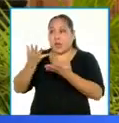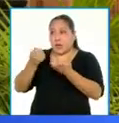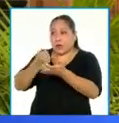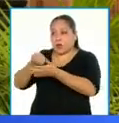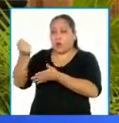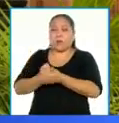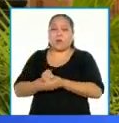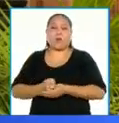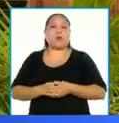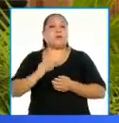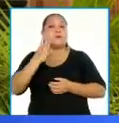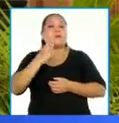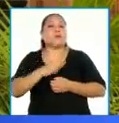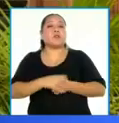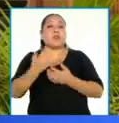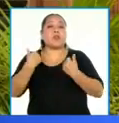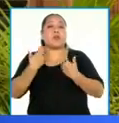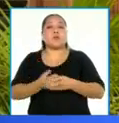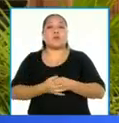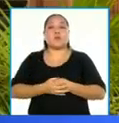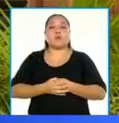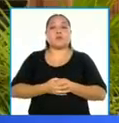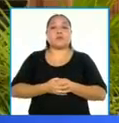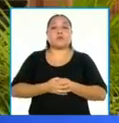en total tenemos